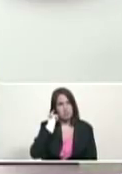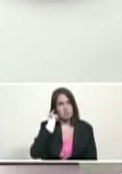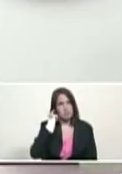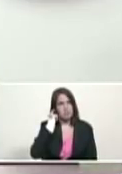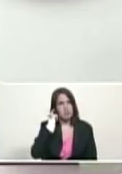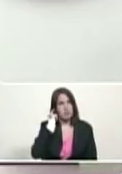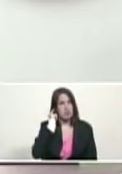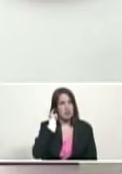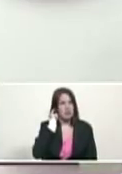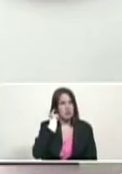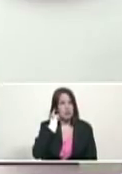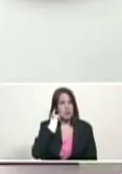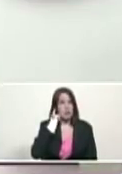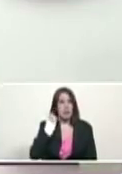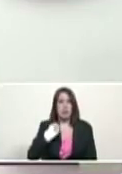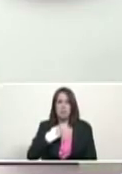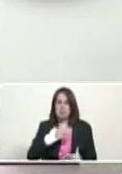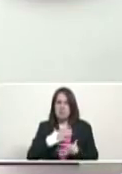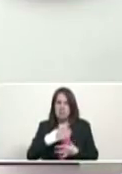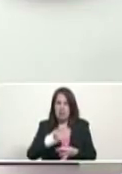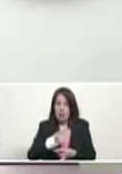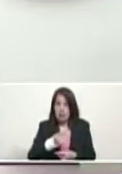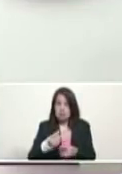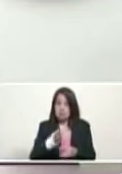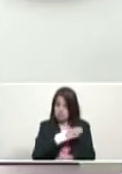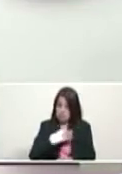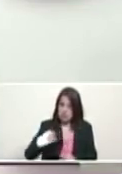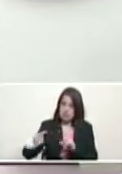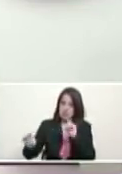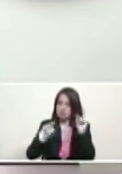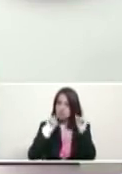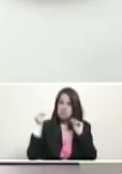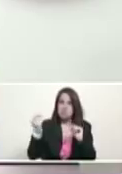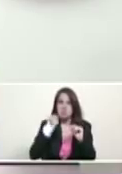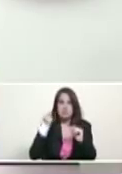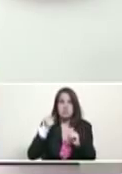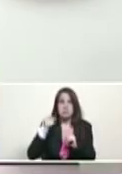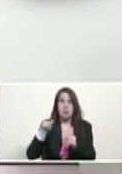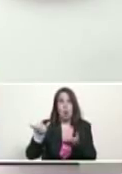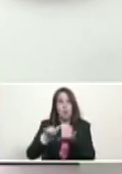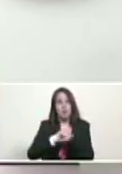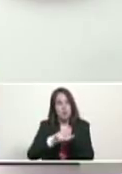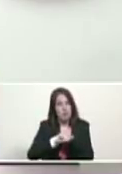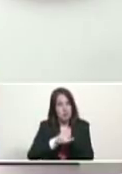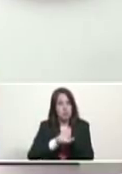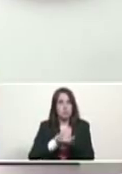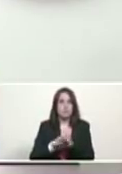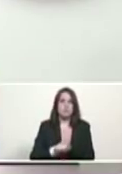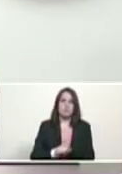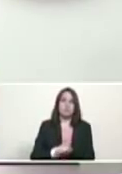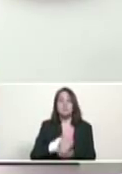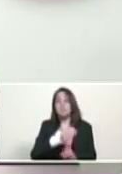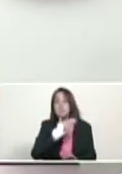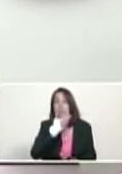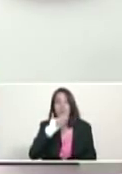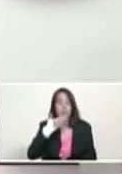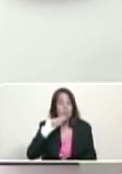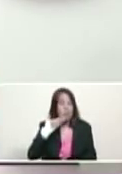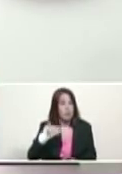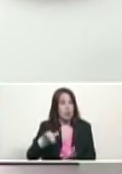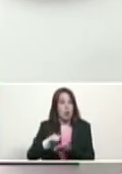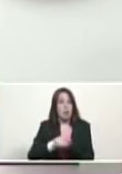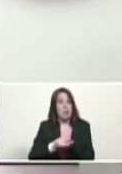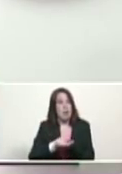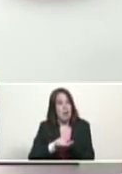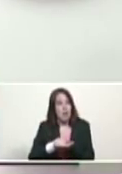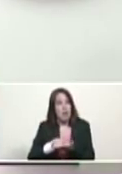mi interés, mi deseo de continuar estas negociaciones en Nueva York, en el marco de nuestros embajadores de Naciones